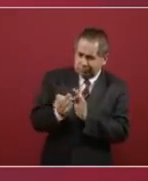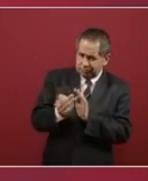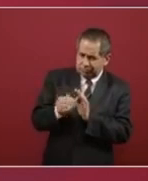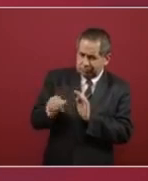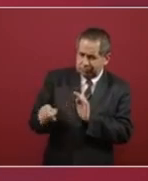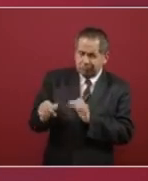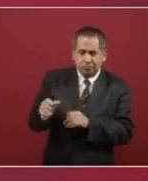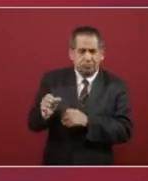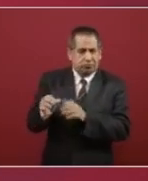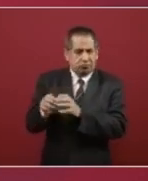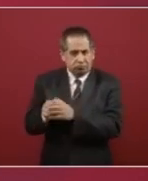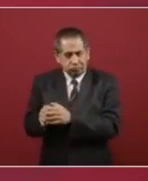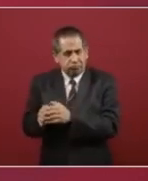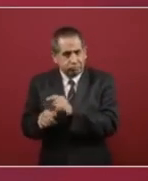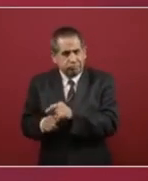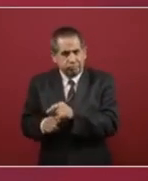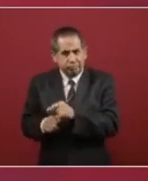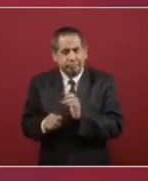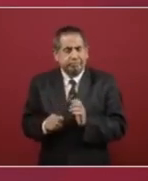Hay pueblos